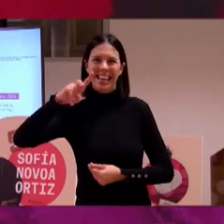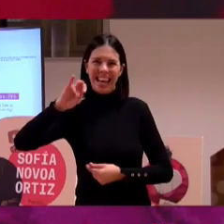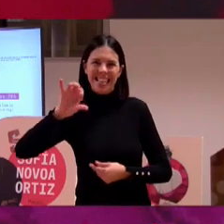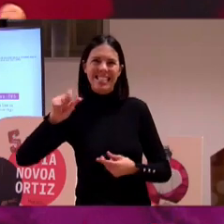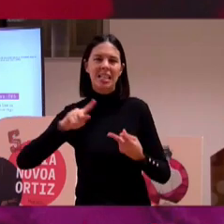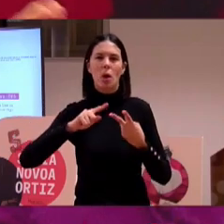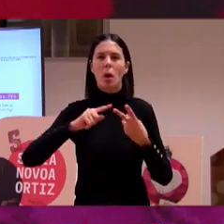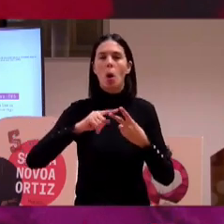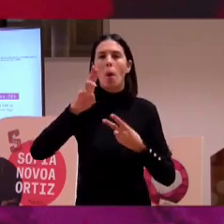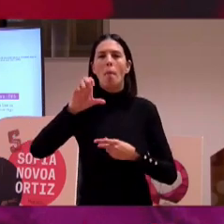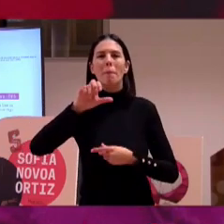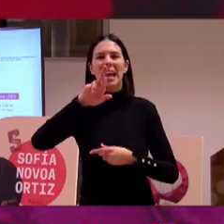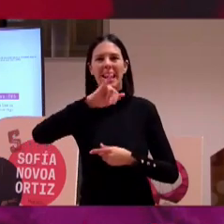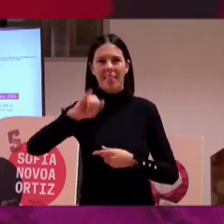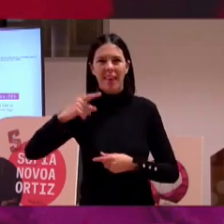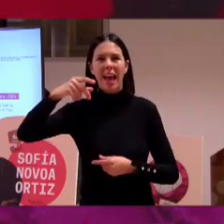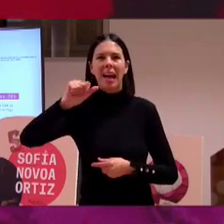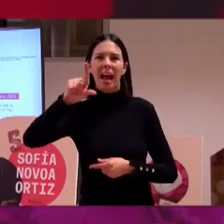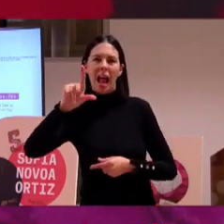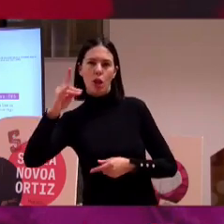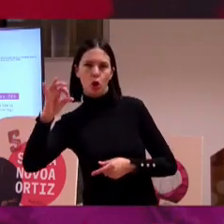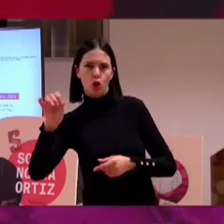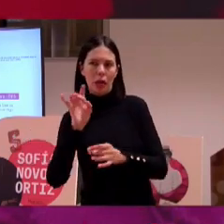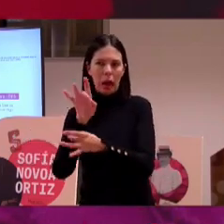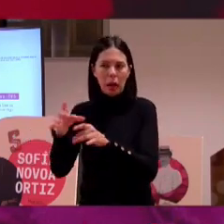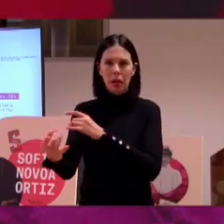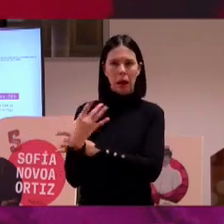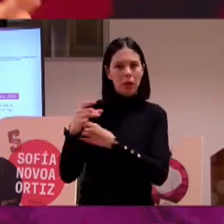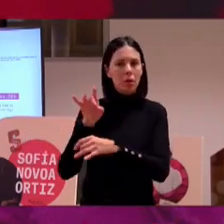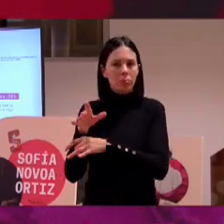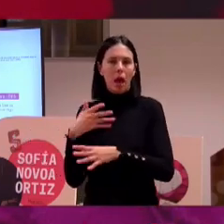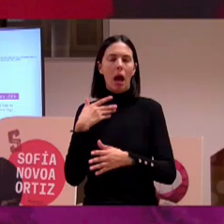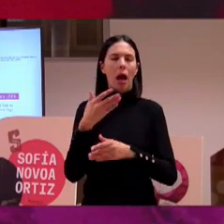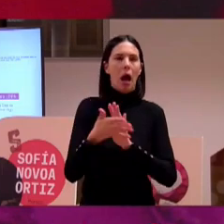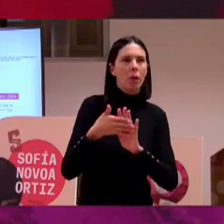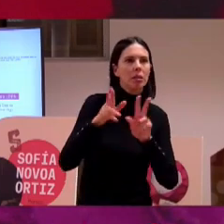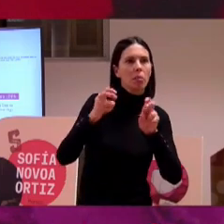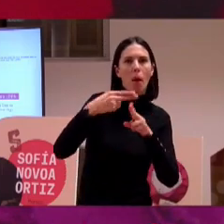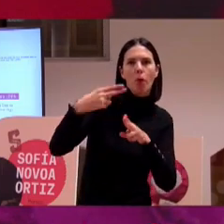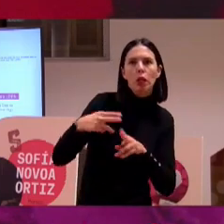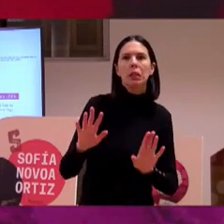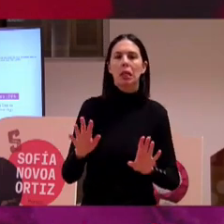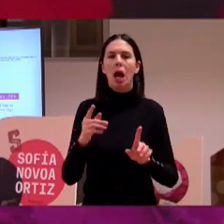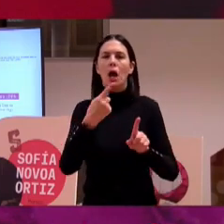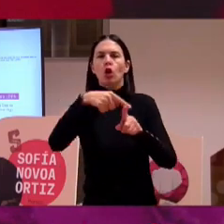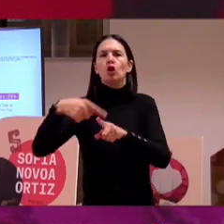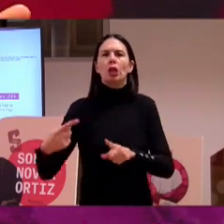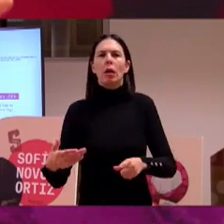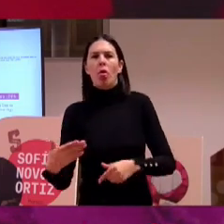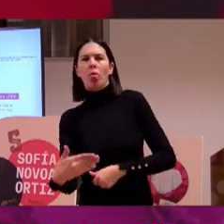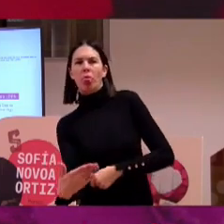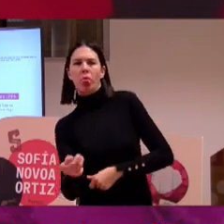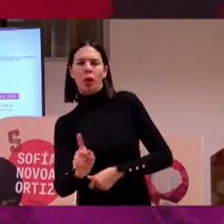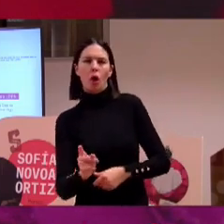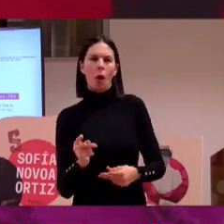se cartea de maneira, e que fala de política, e fala de cousas que non é... vamos a